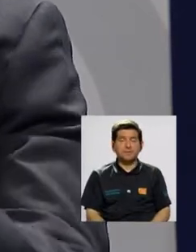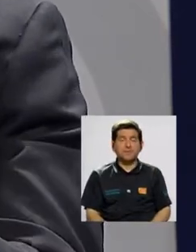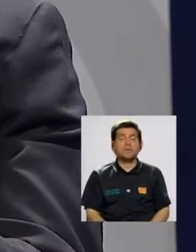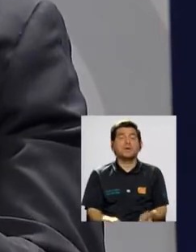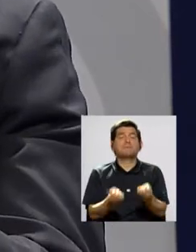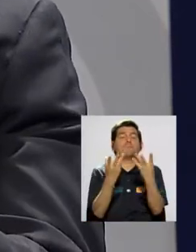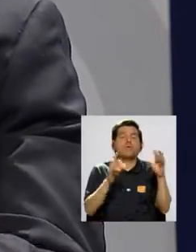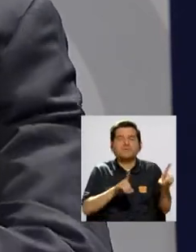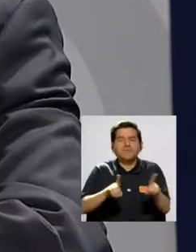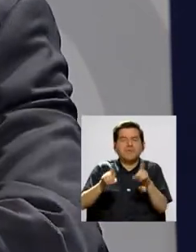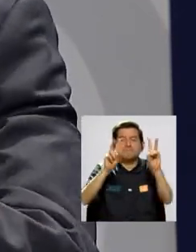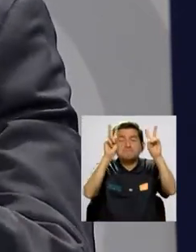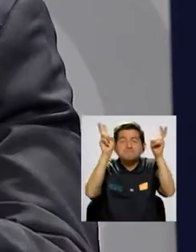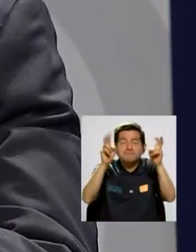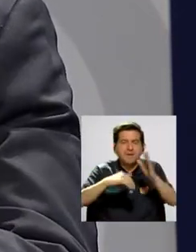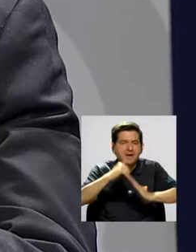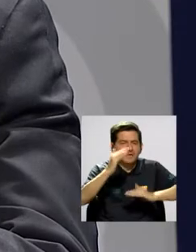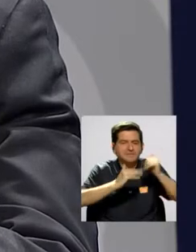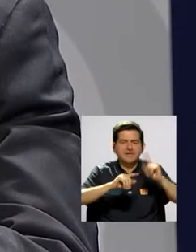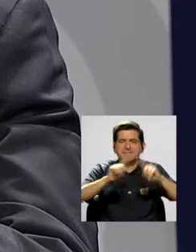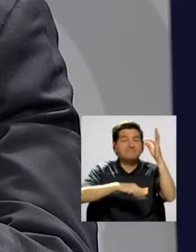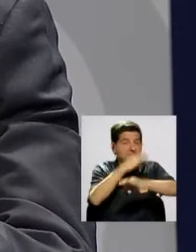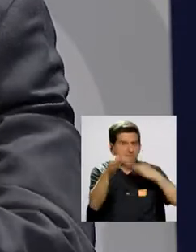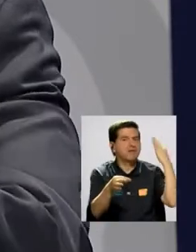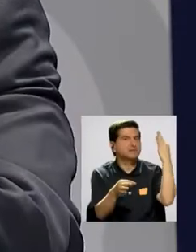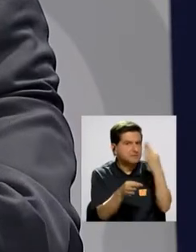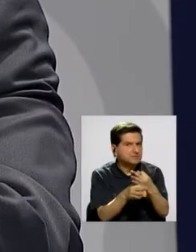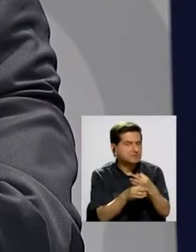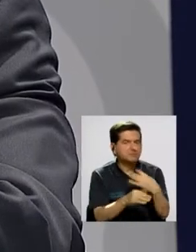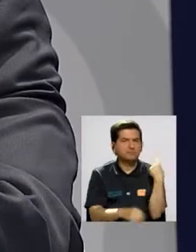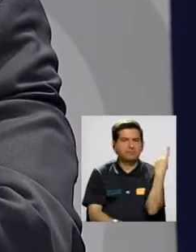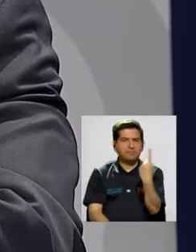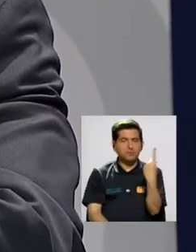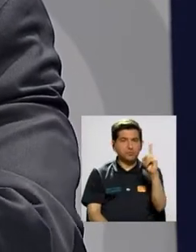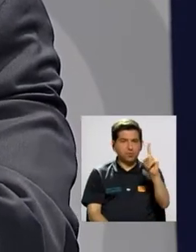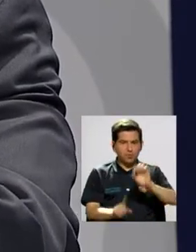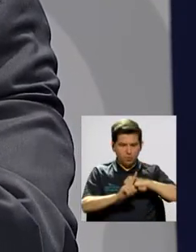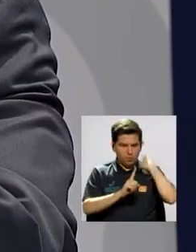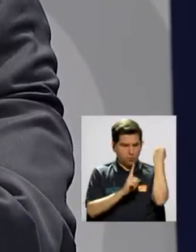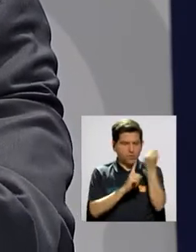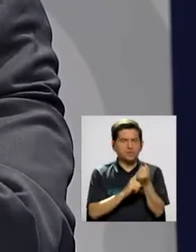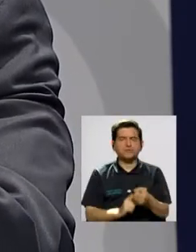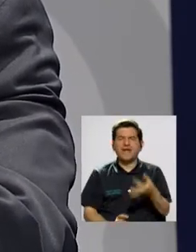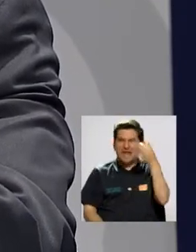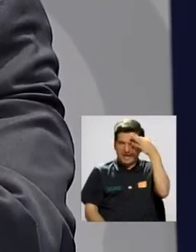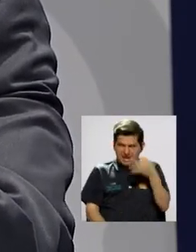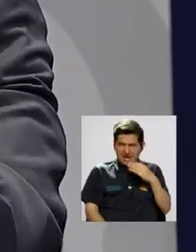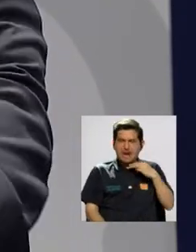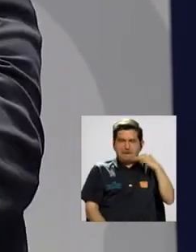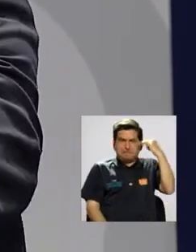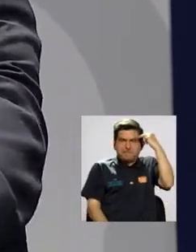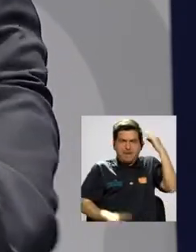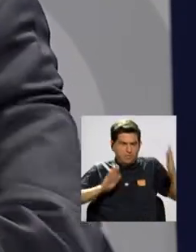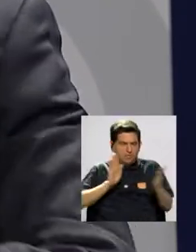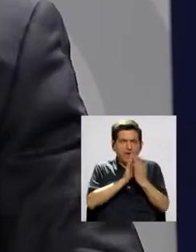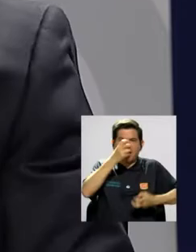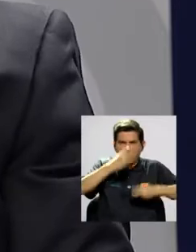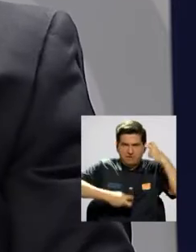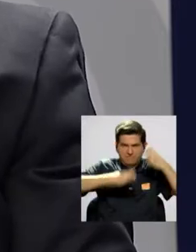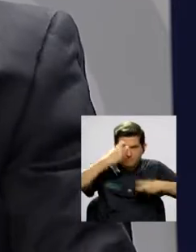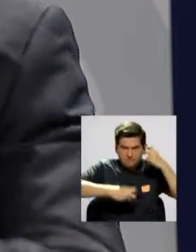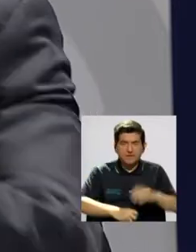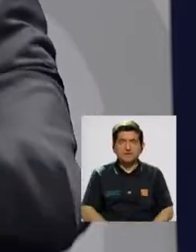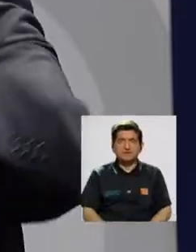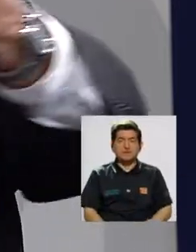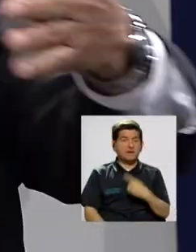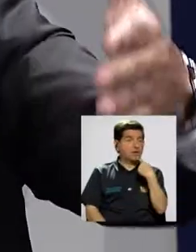muchos, y de muy diversa naturaleza. Y la única manera que una sociedad que se quiere madura pueda enfrentar esos problemas que está planteando